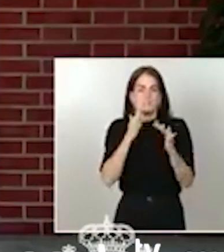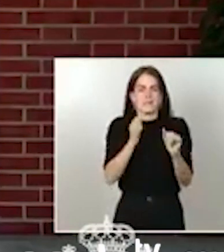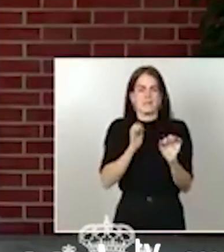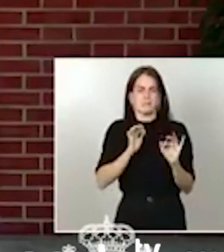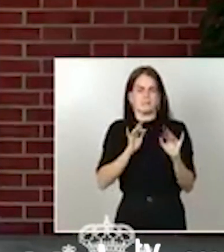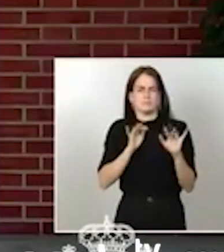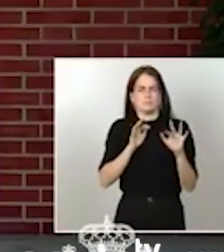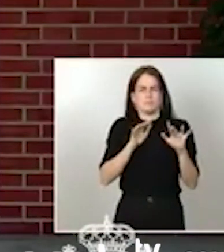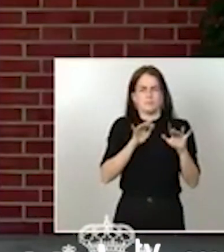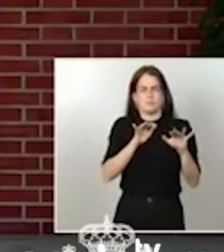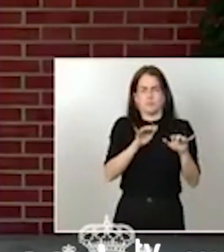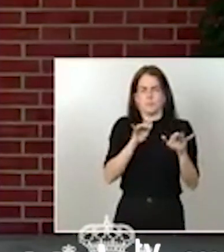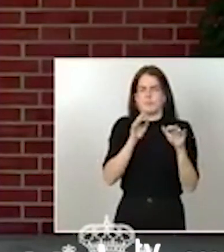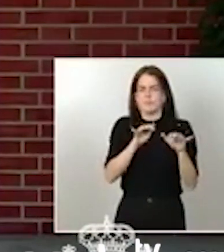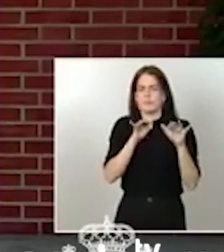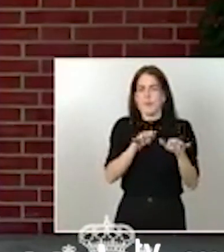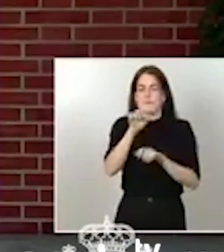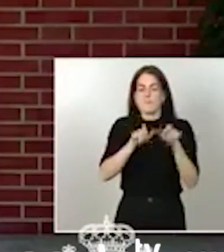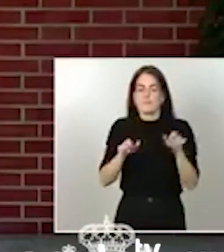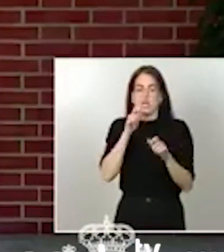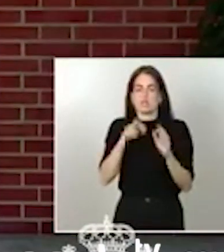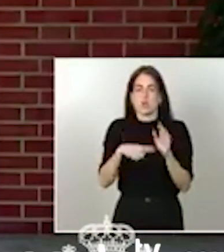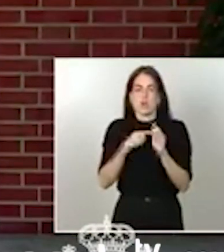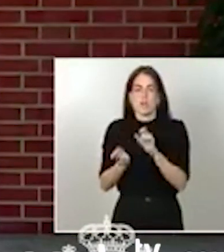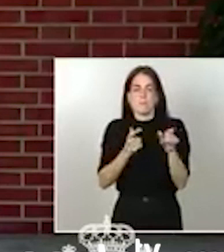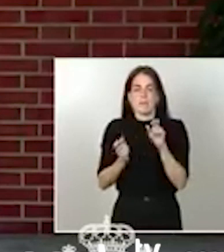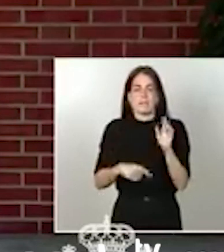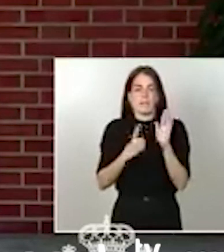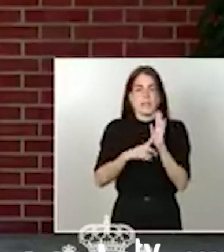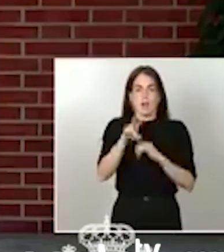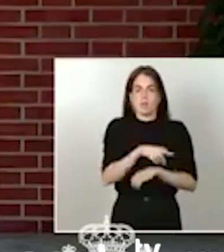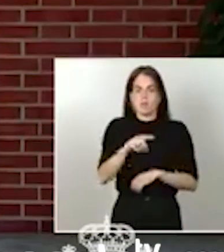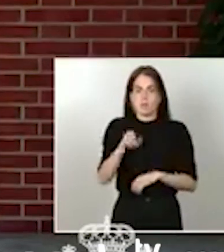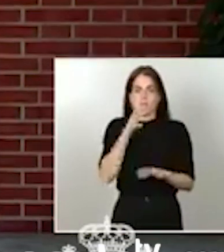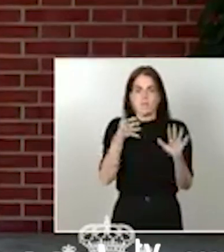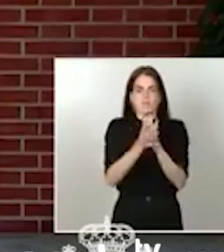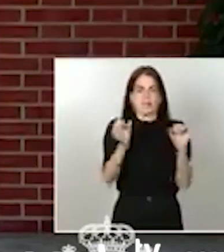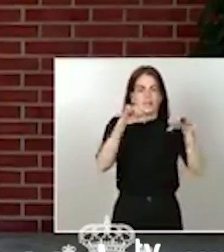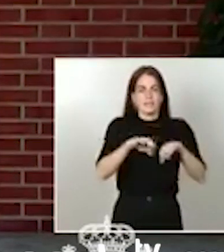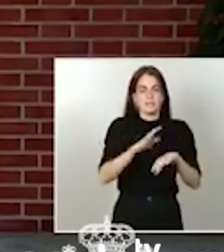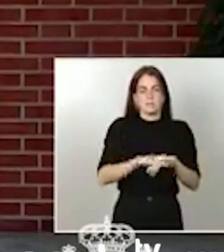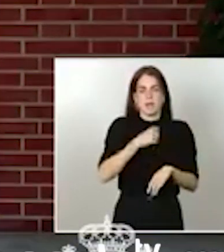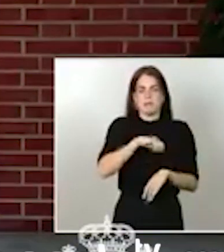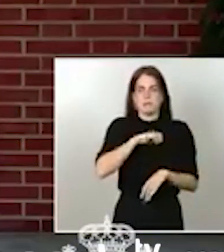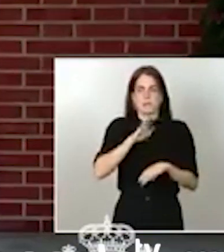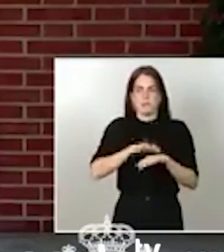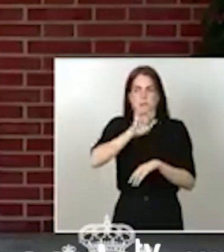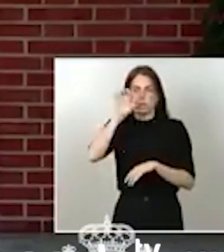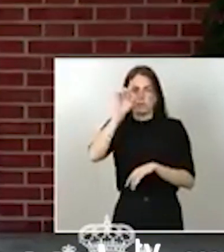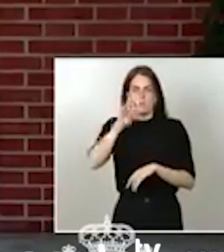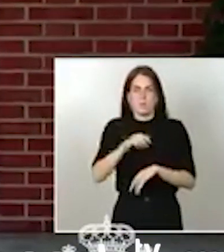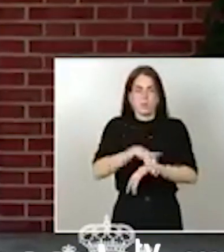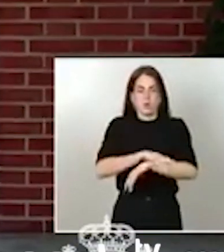irregulares supone una grave crisis para españa y también para europa quiero trasladar en nombre del gobierno de españa'